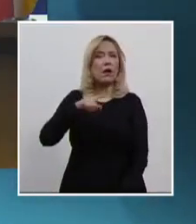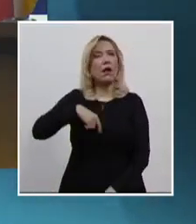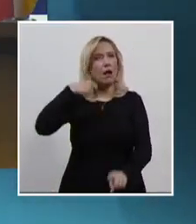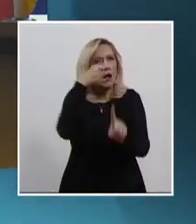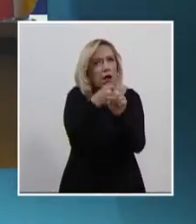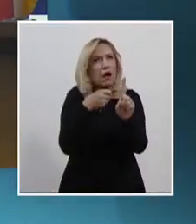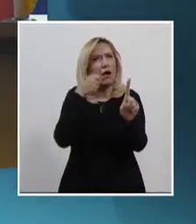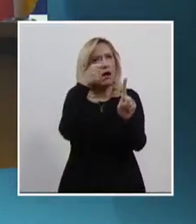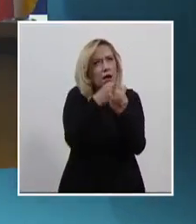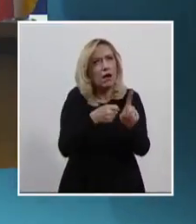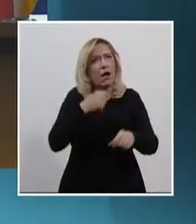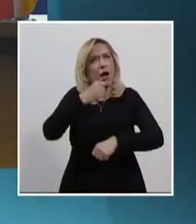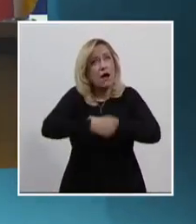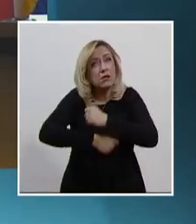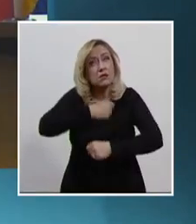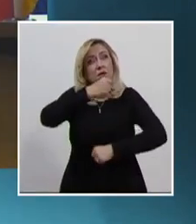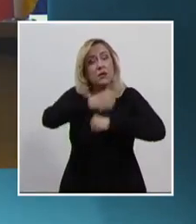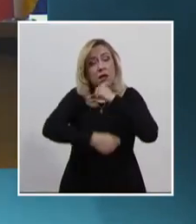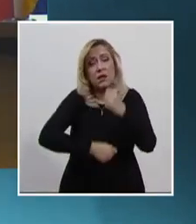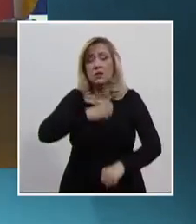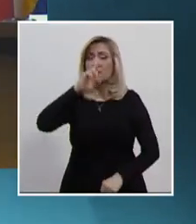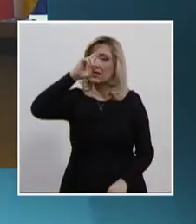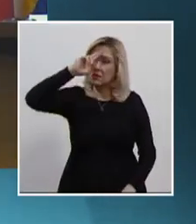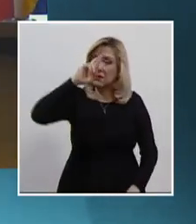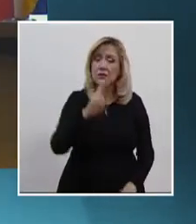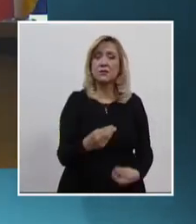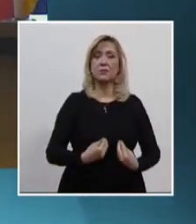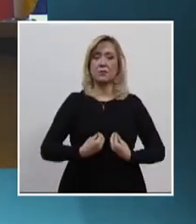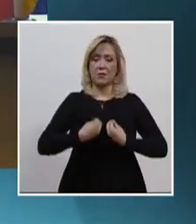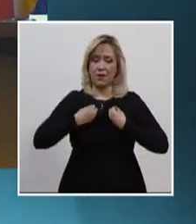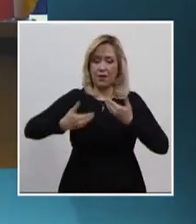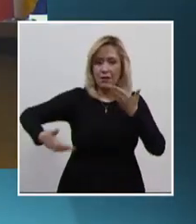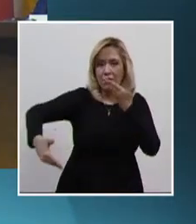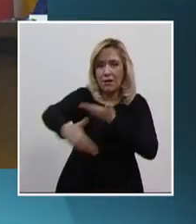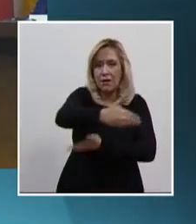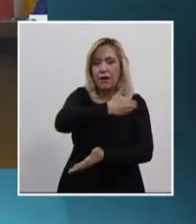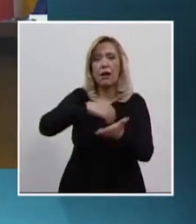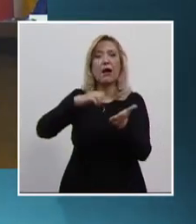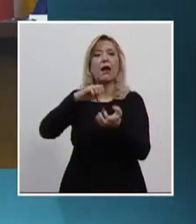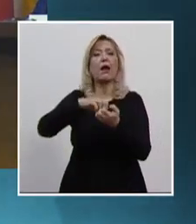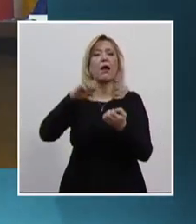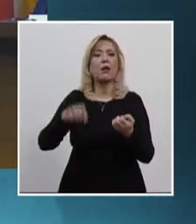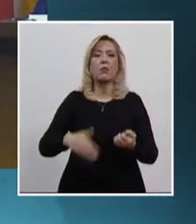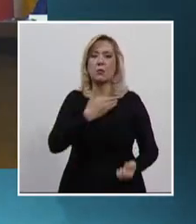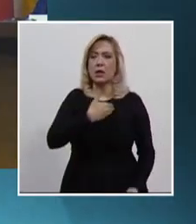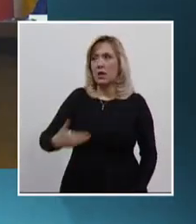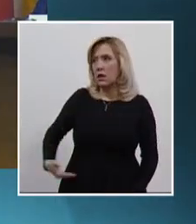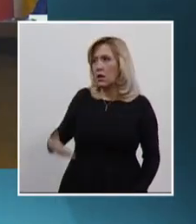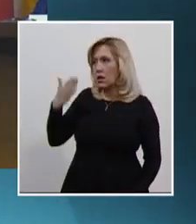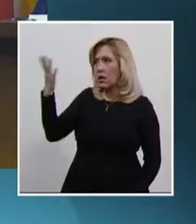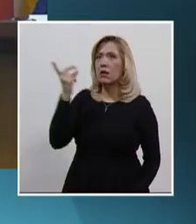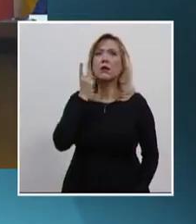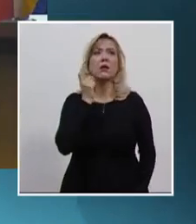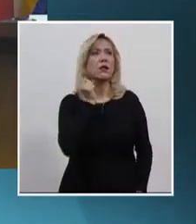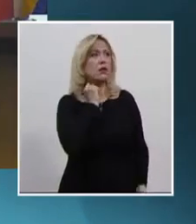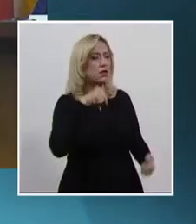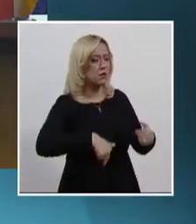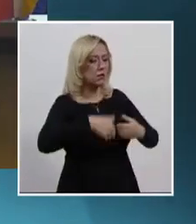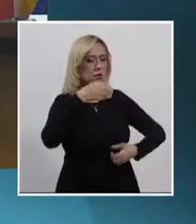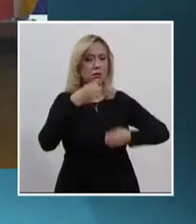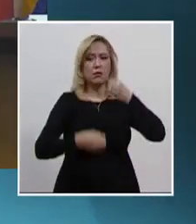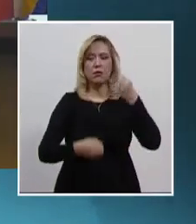por la borda la defensa de valores fundamentales de convivencia, como la división de poderes, el Estado de Derecho y la